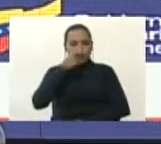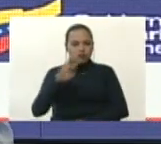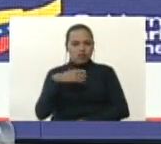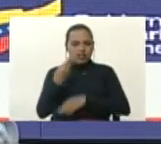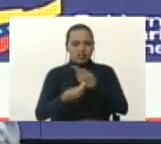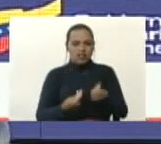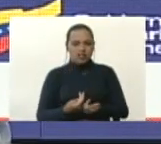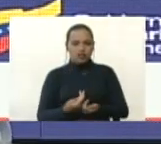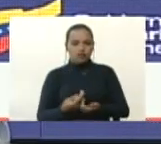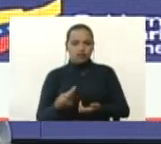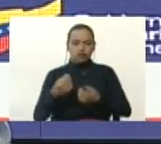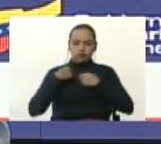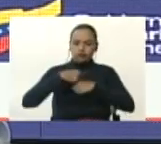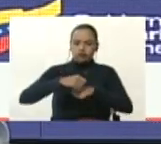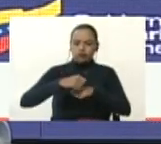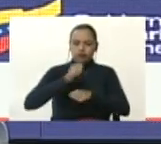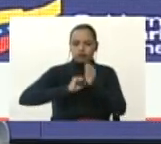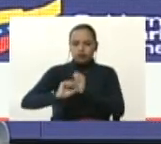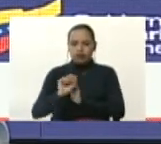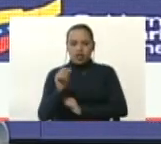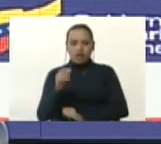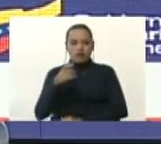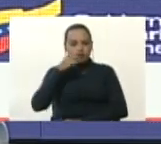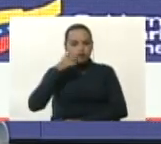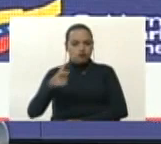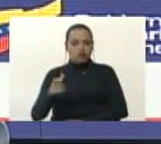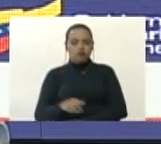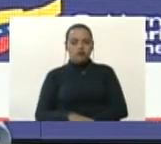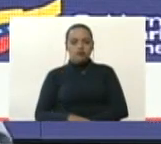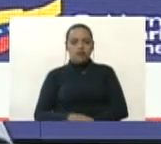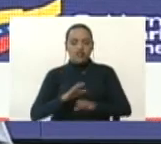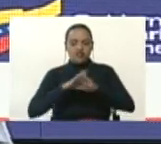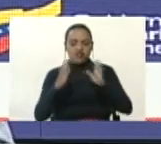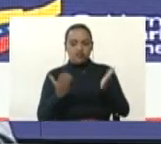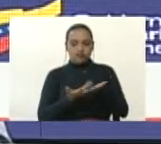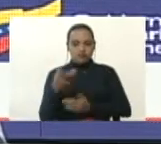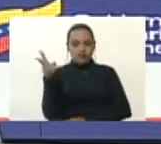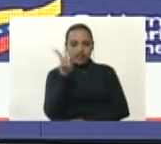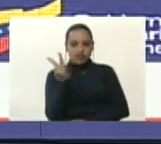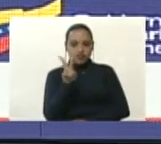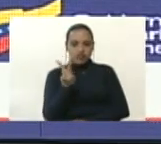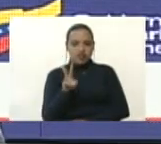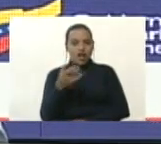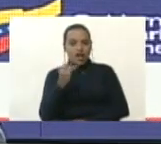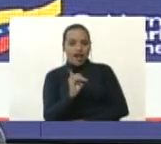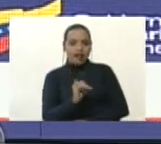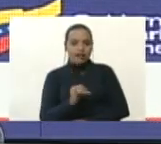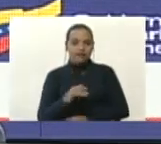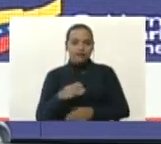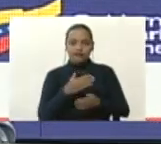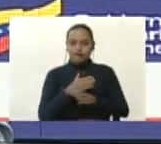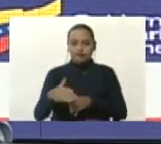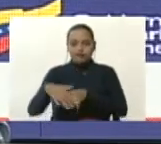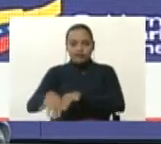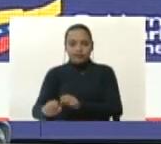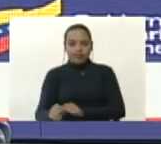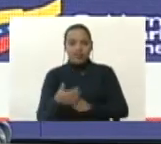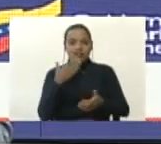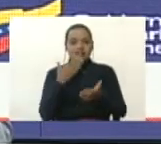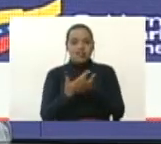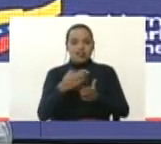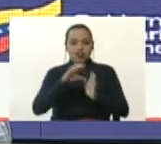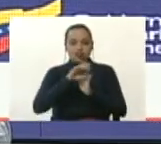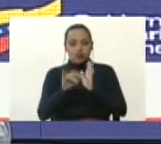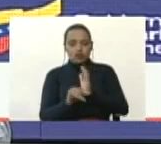neoliberalismo. En Venezuela nos alzamos hace mucho tiempo contra el neoliberalismo. Y gracias a esta constitución